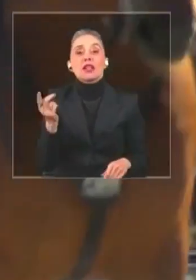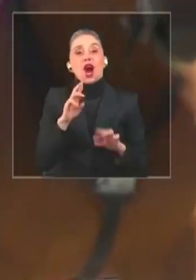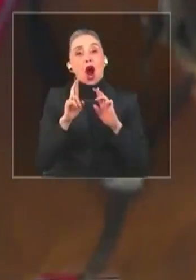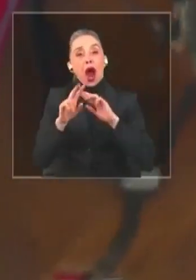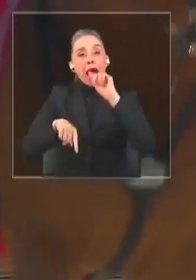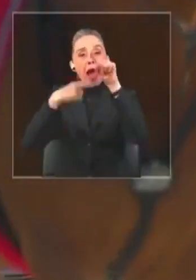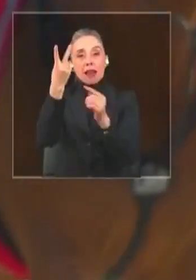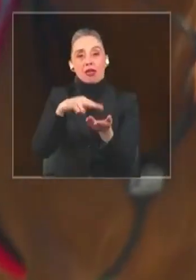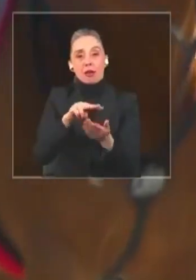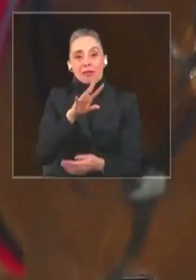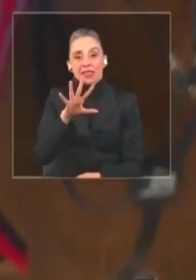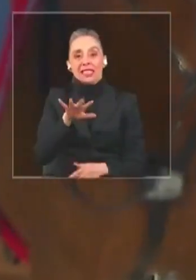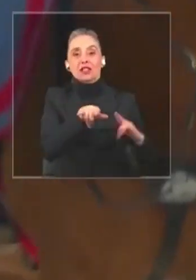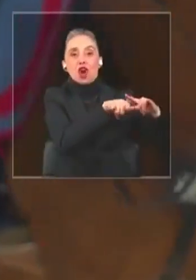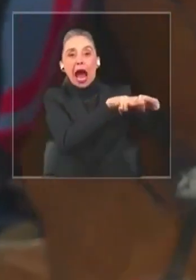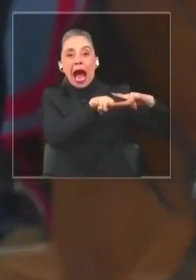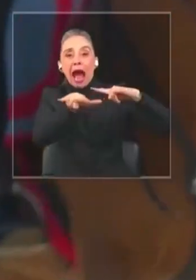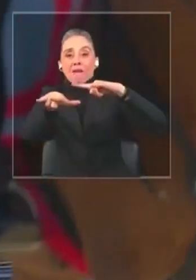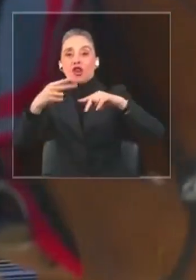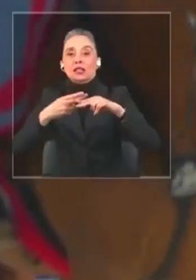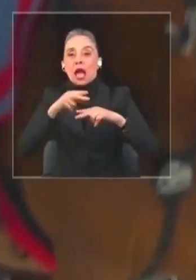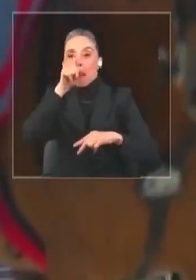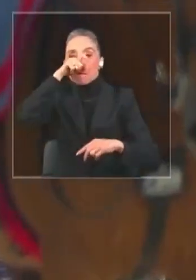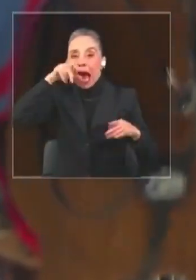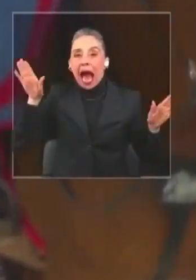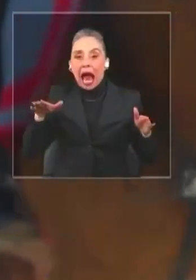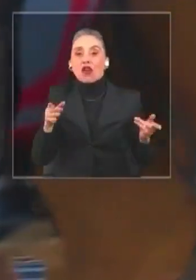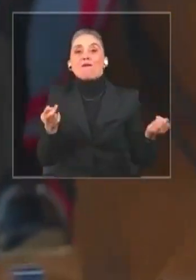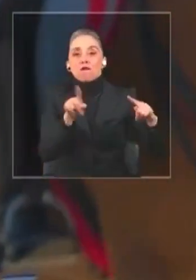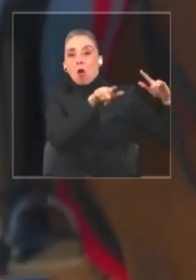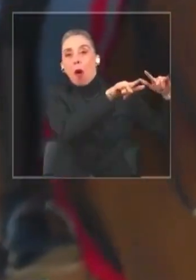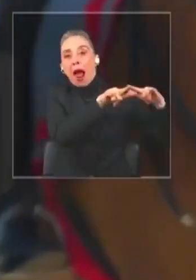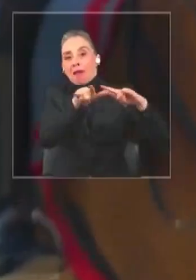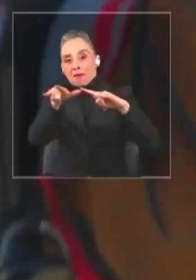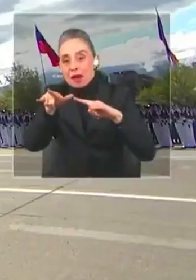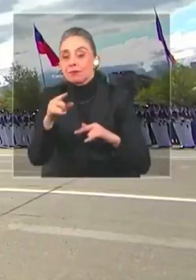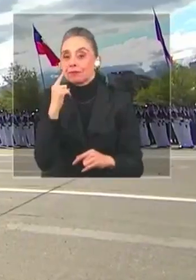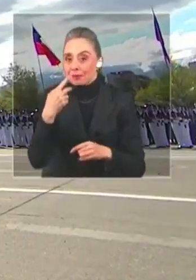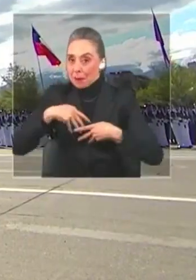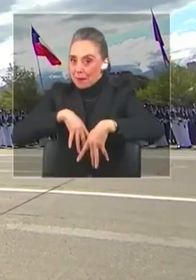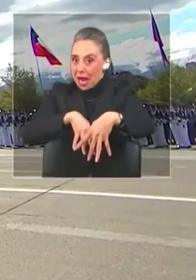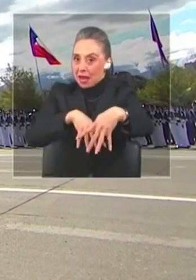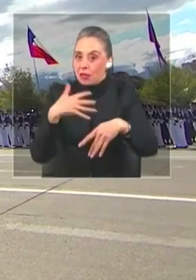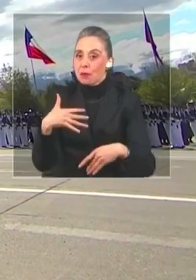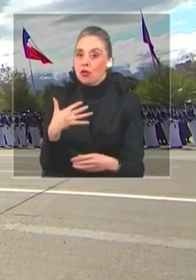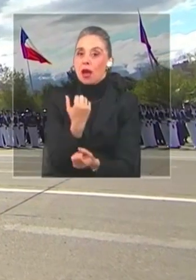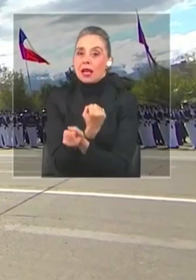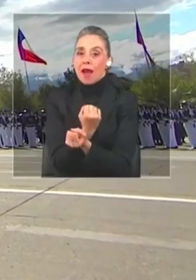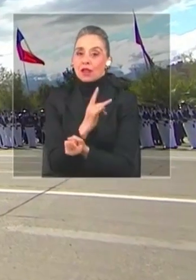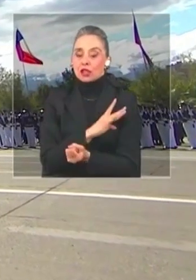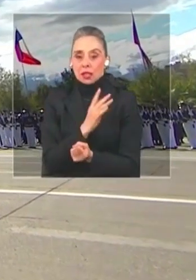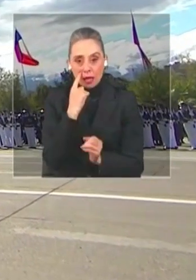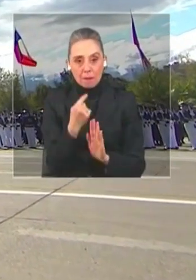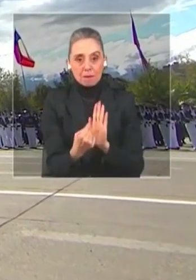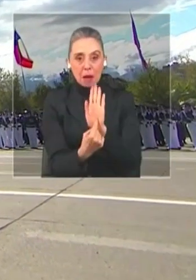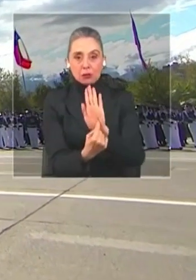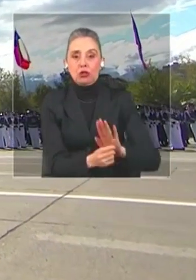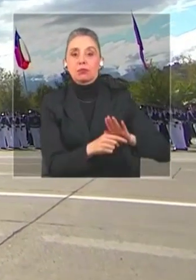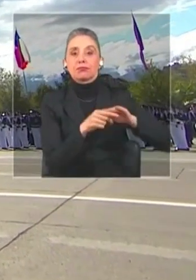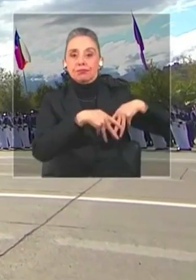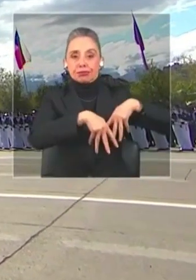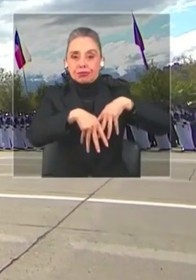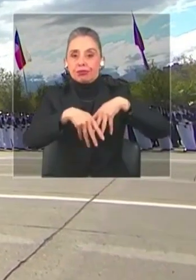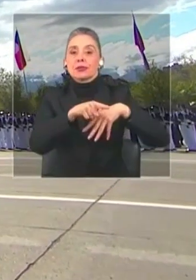año 2025. También me parece importante relevar a esta hora la presentación que va a realizar Carabineros de Chile, quizás la fuerza